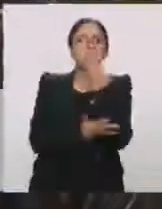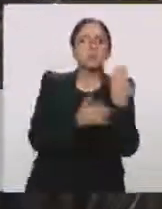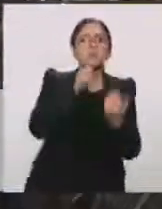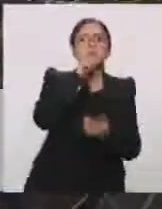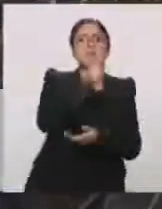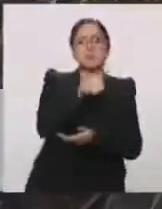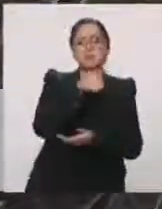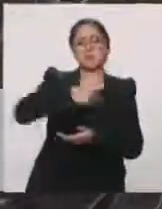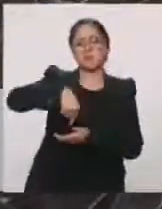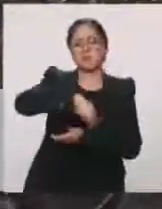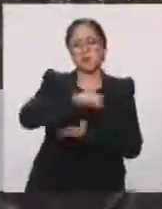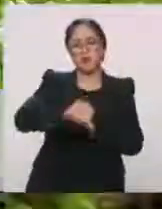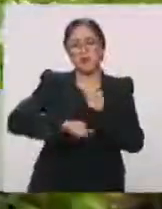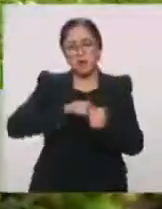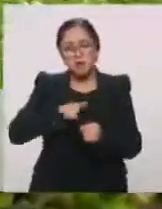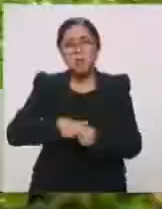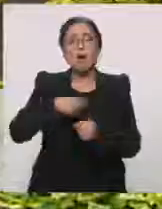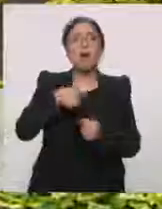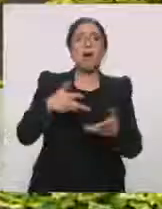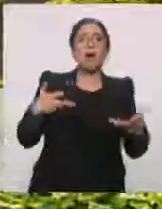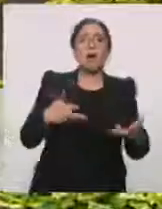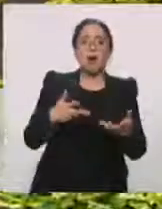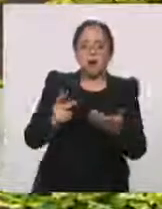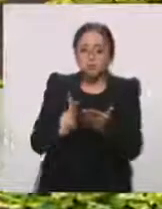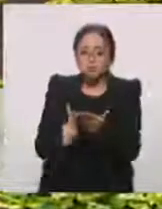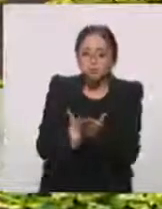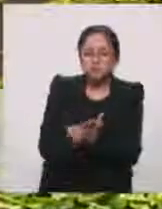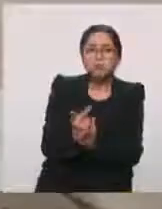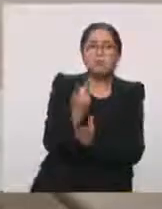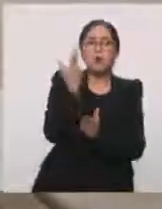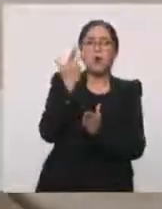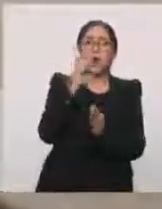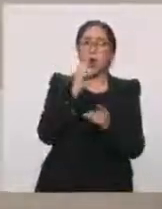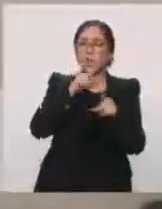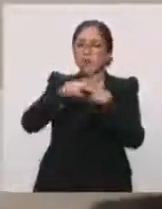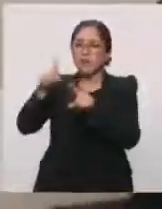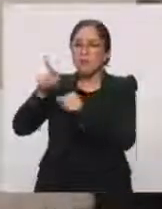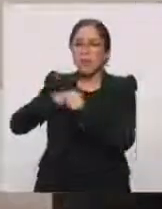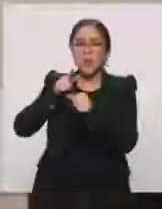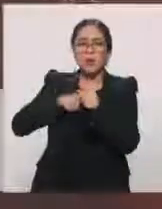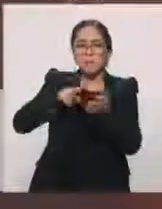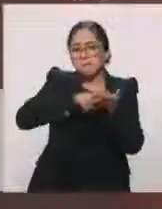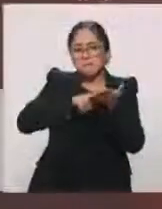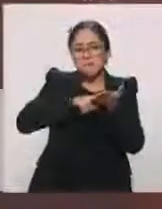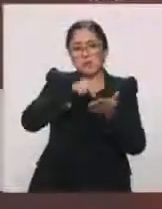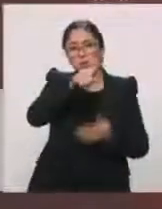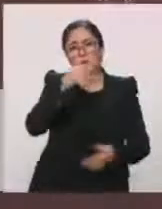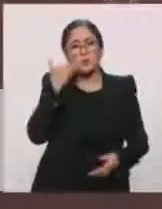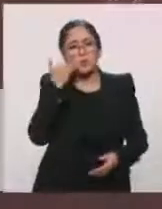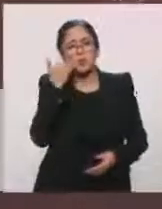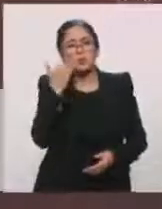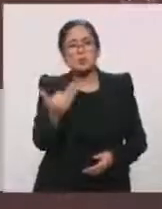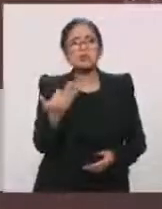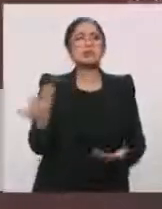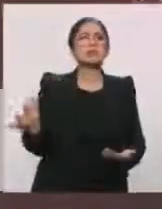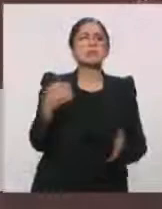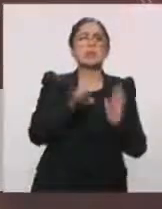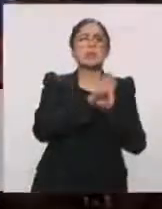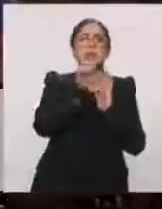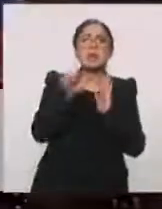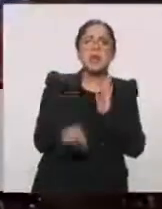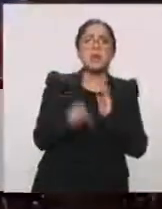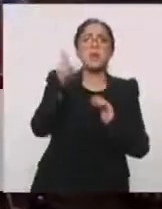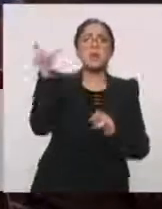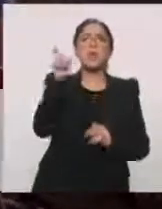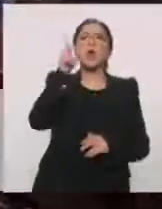el crecimiento de plantas o de cosas verdes, como se pudiera ver en general. Tiene que ver con del dióxido de